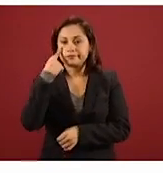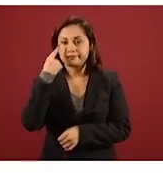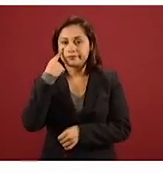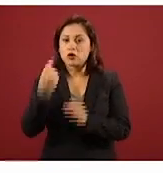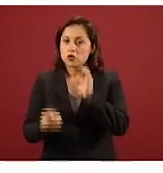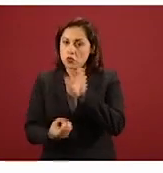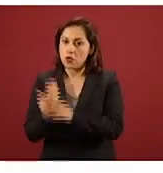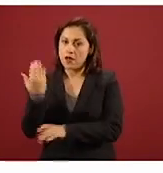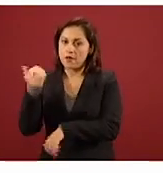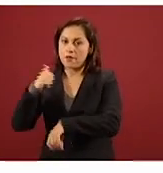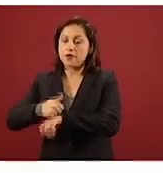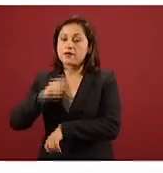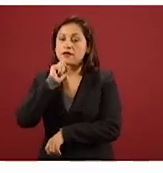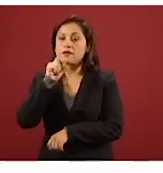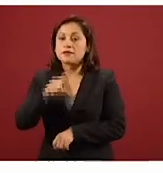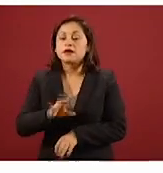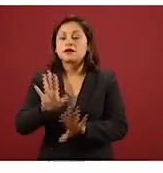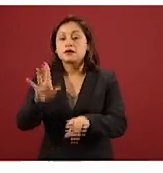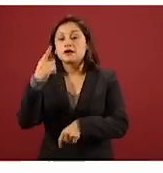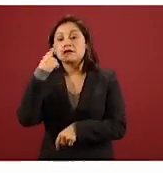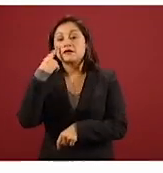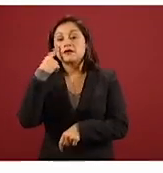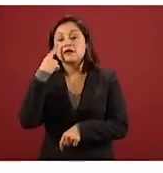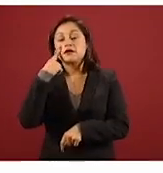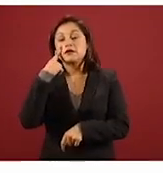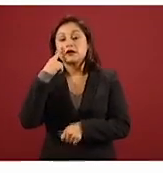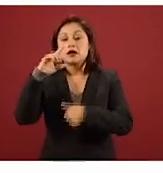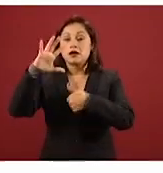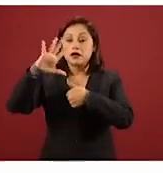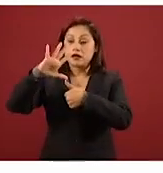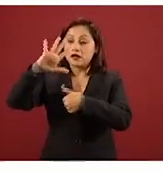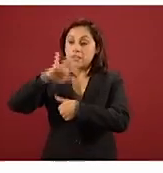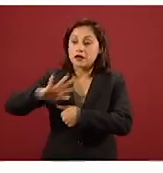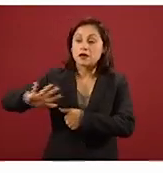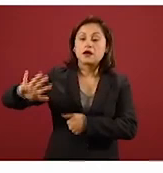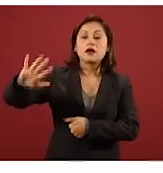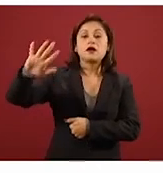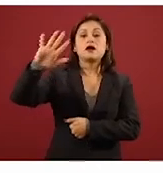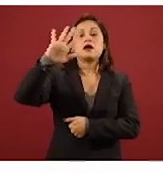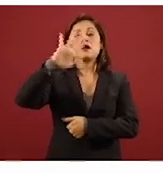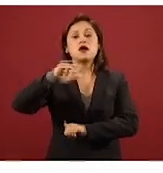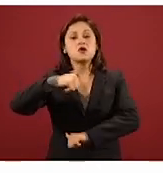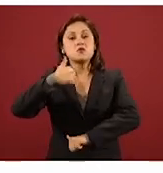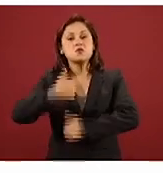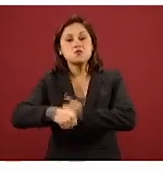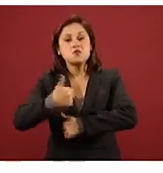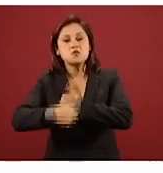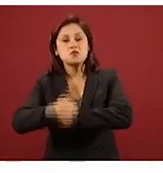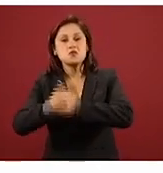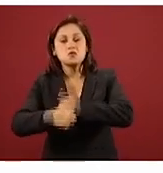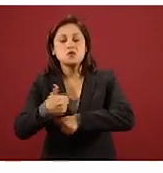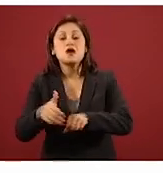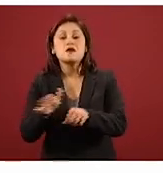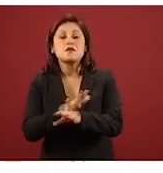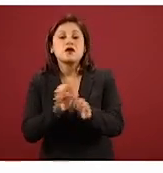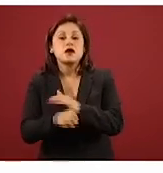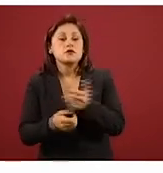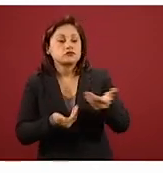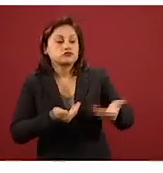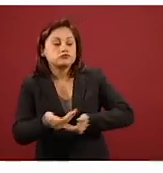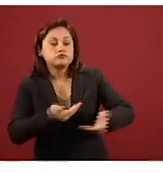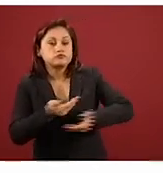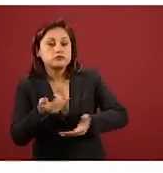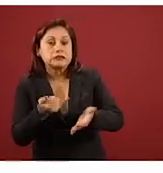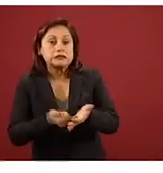Garantizamos, como les decía, la competitividad de la región. Si nosotros comerciamos sin aranceles, lo que va a